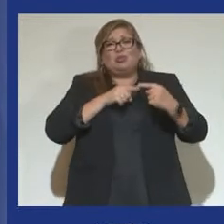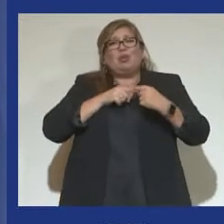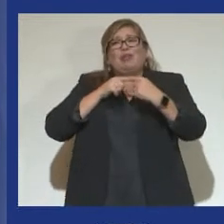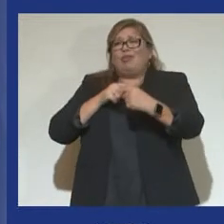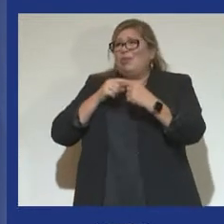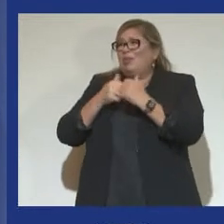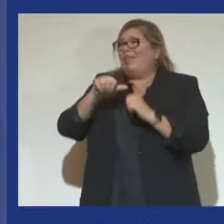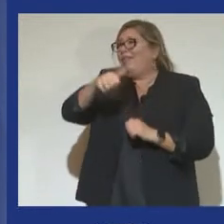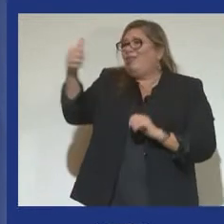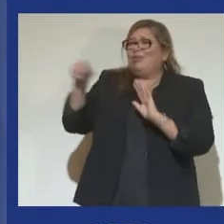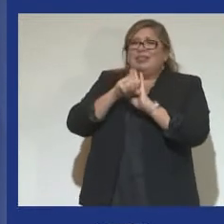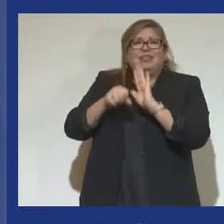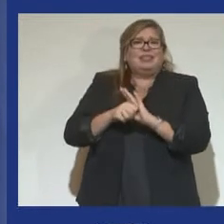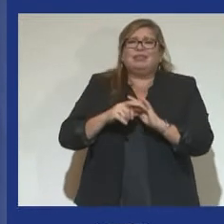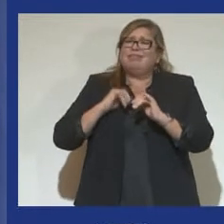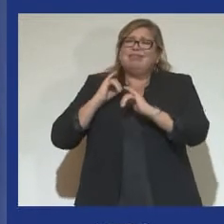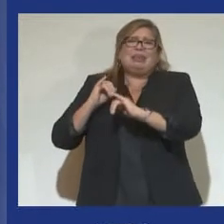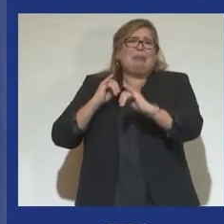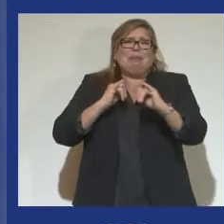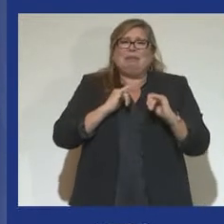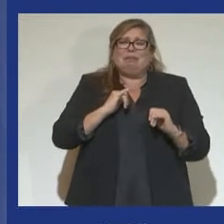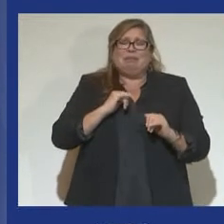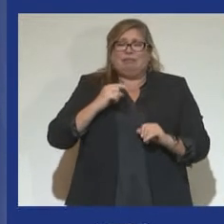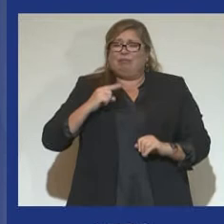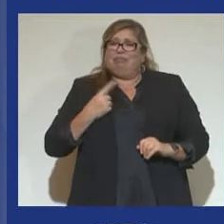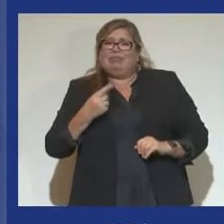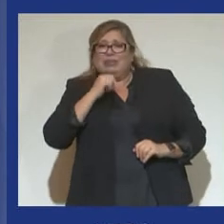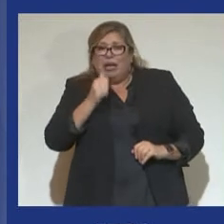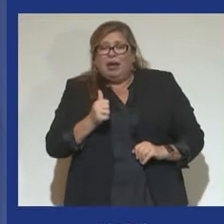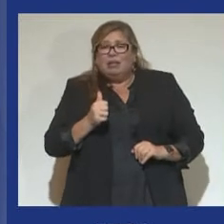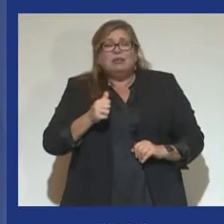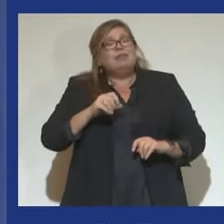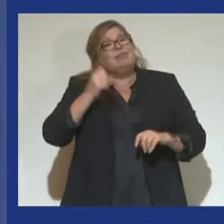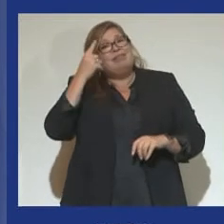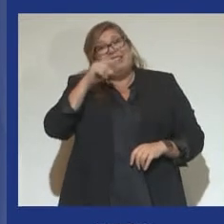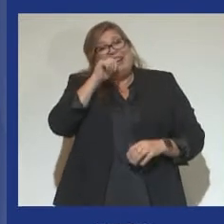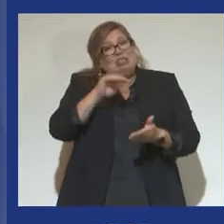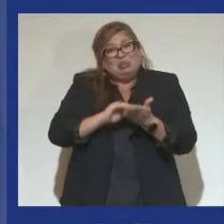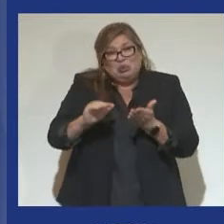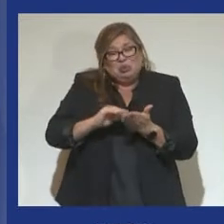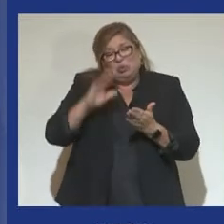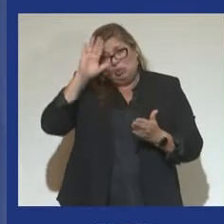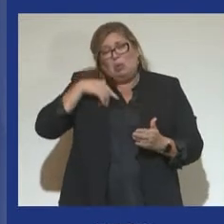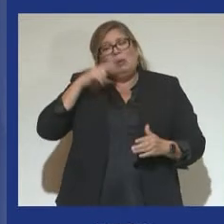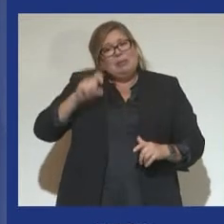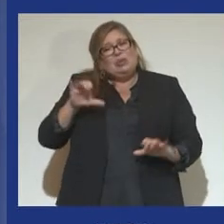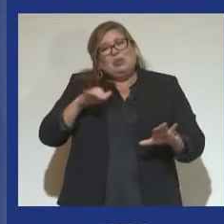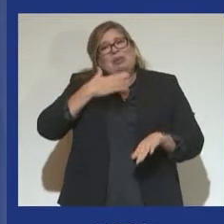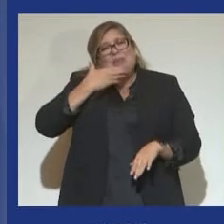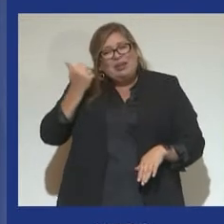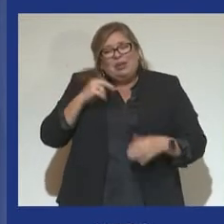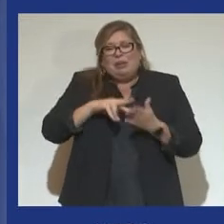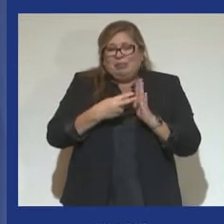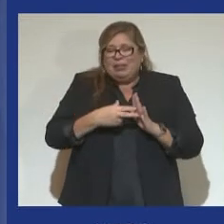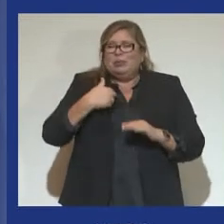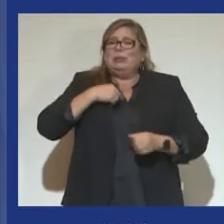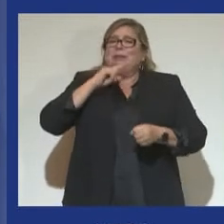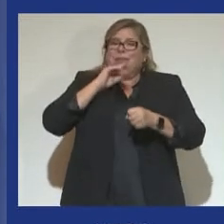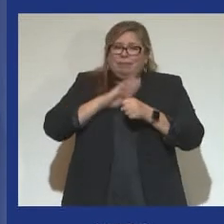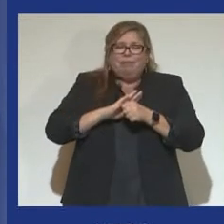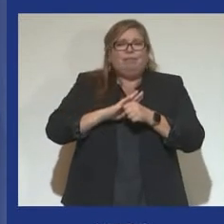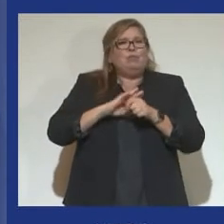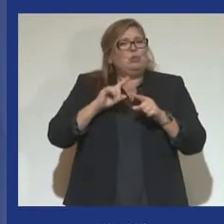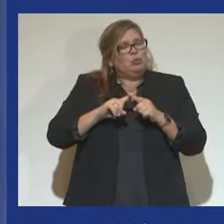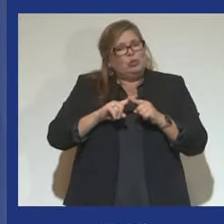son los las luchas que hay a través de otros estados no es una excusa estamos comprometiéndonos con su resolución para